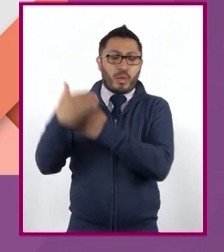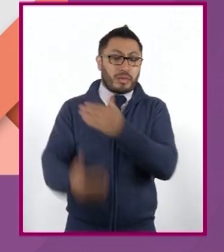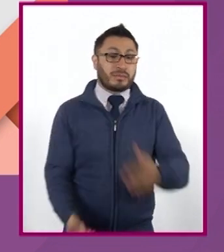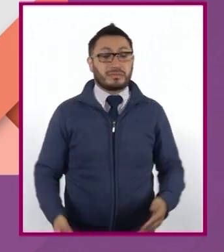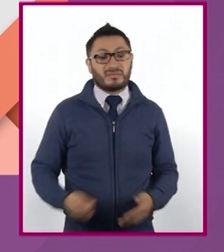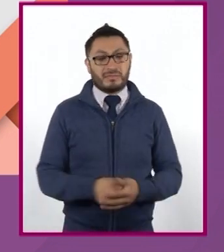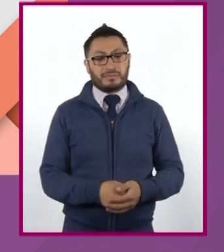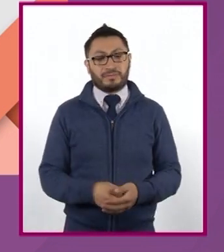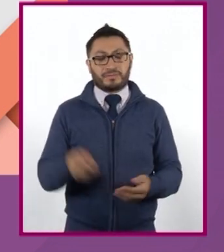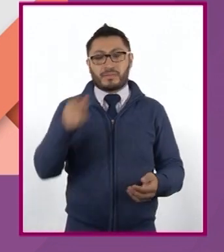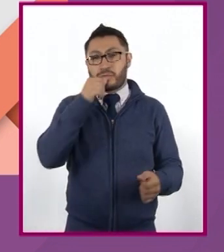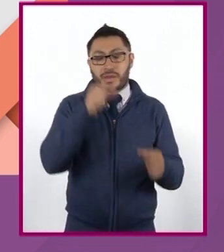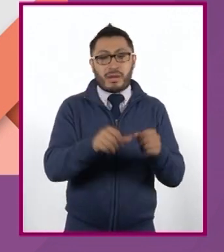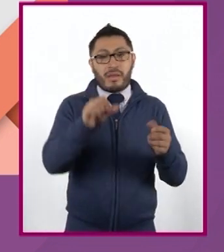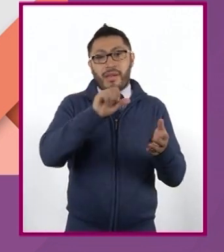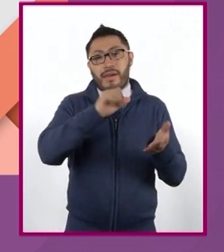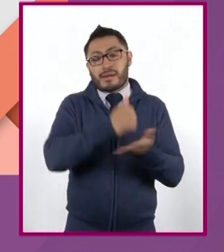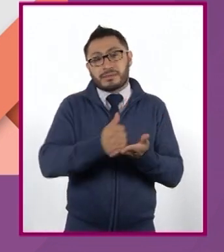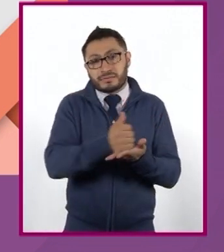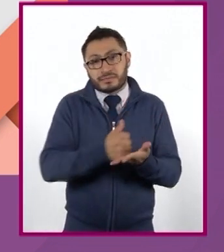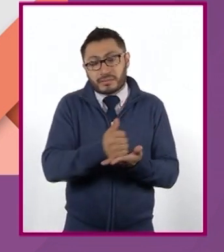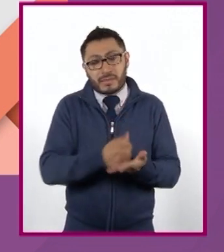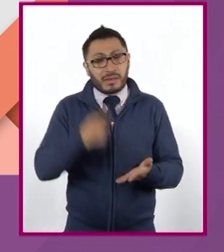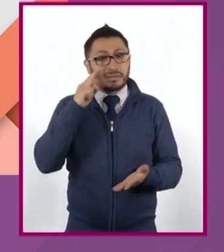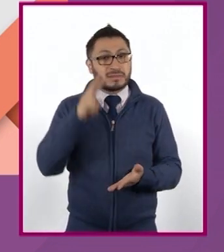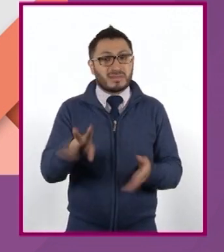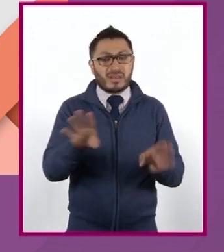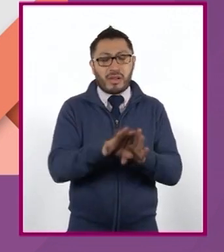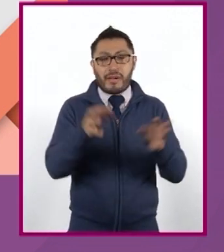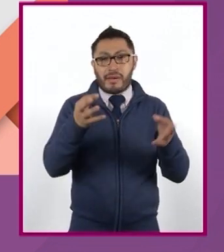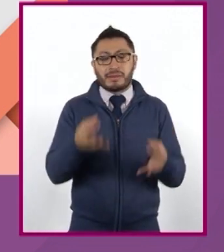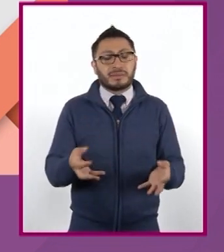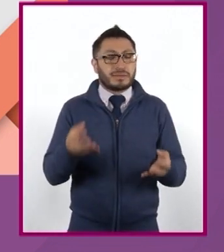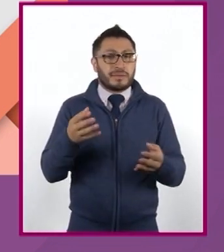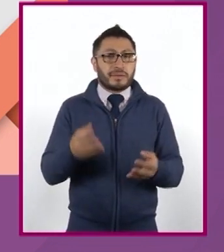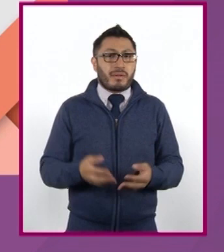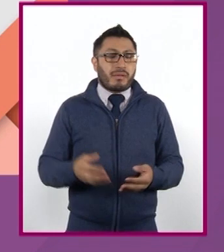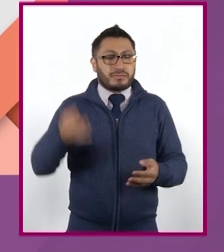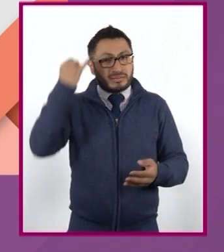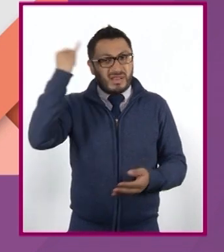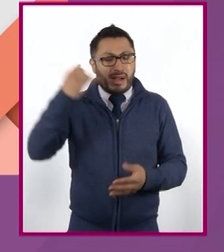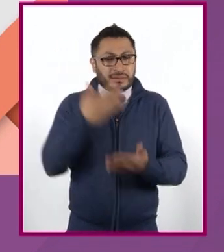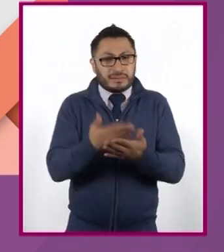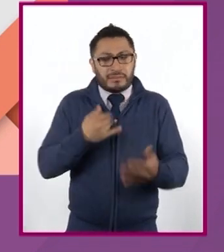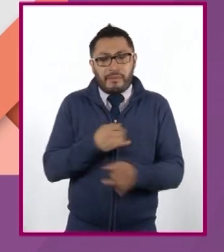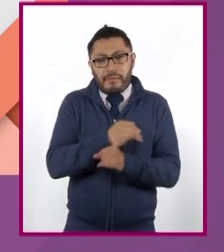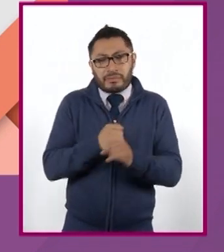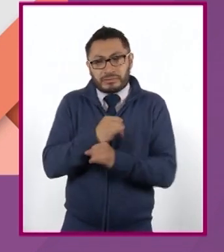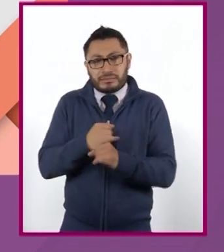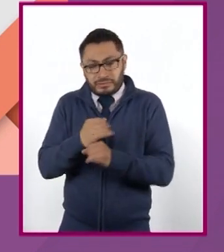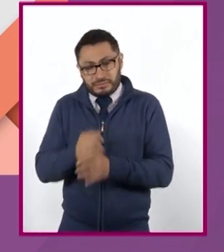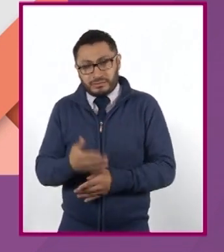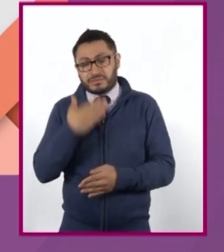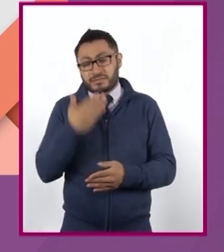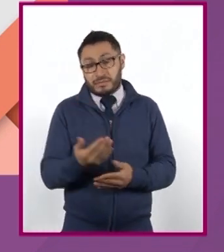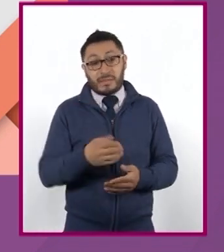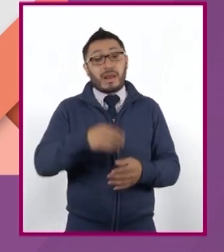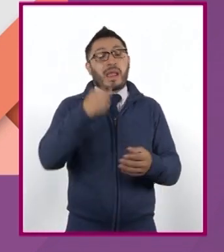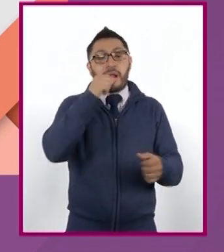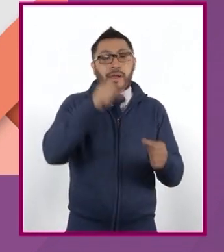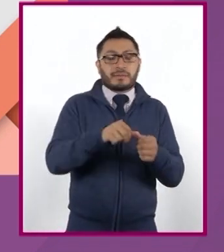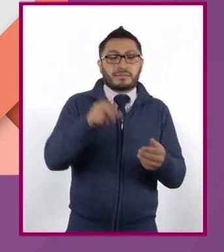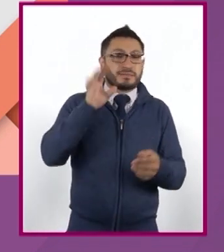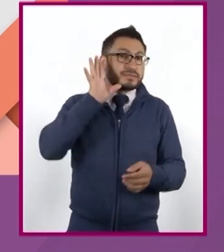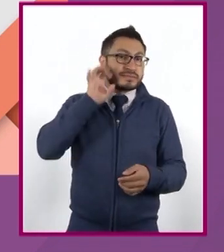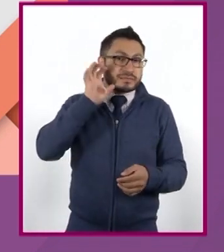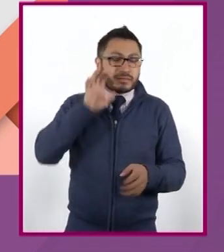muestran afirmaciones aprobadas sustentadas en datos y estudios, y en las letras naranjas se cita al filósofo